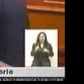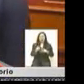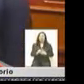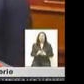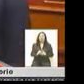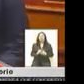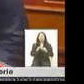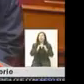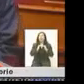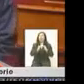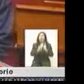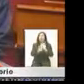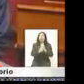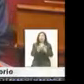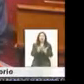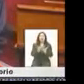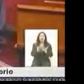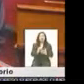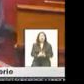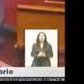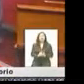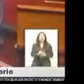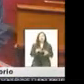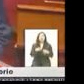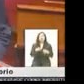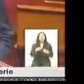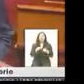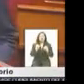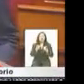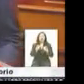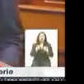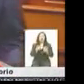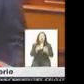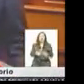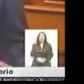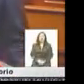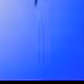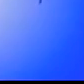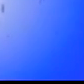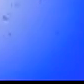parámetros establecidos en la Ley de Transparencia y Acceso a la Información Pública.